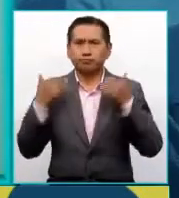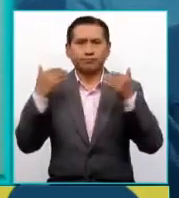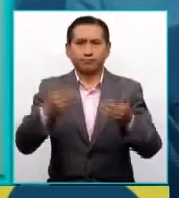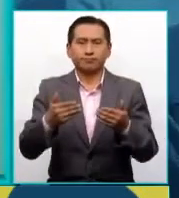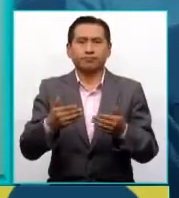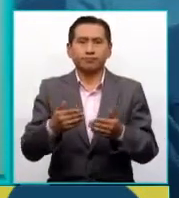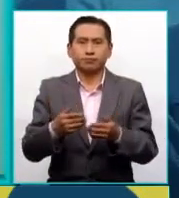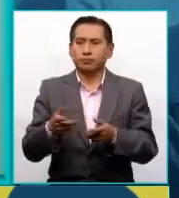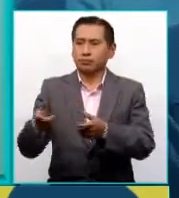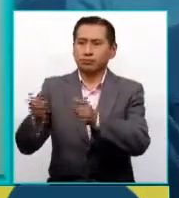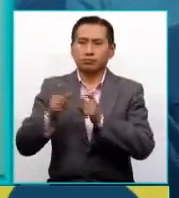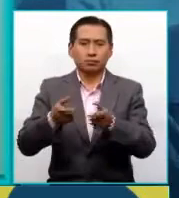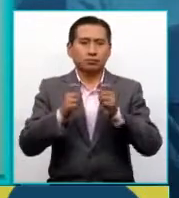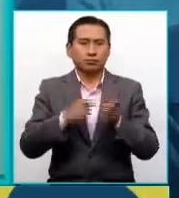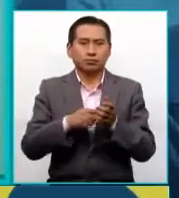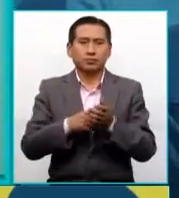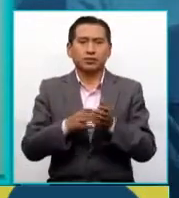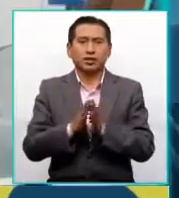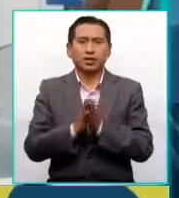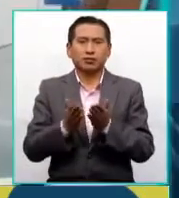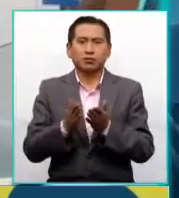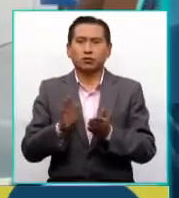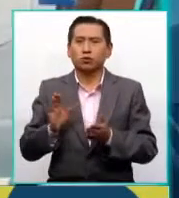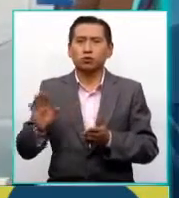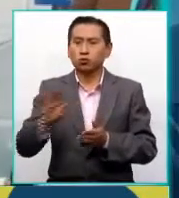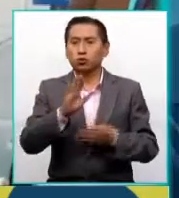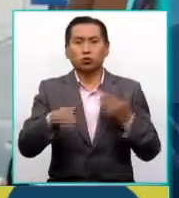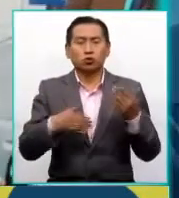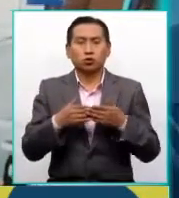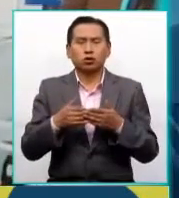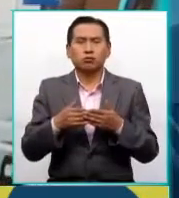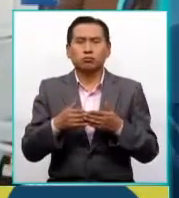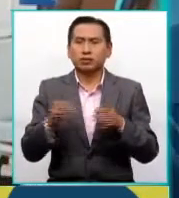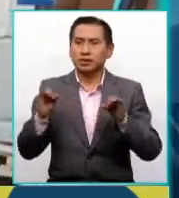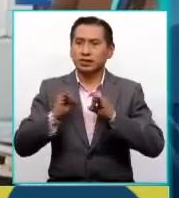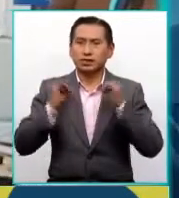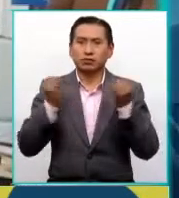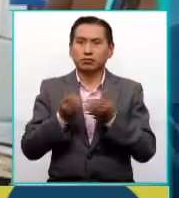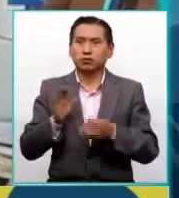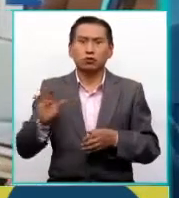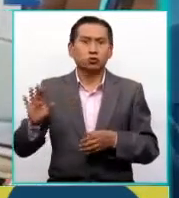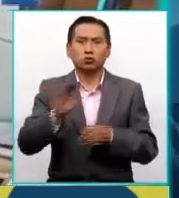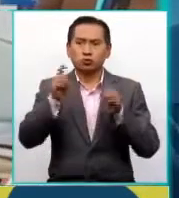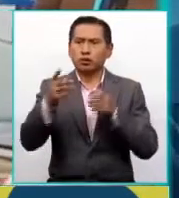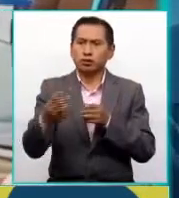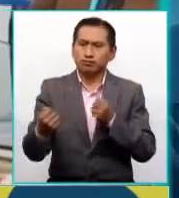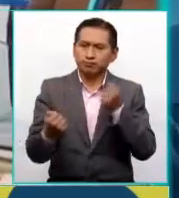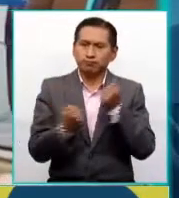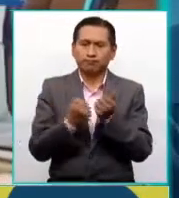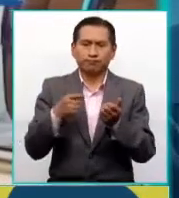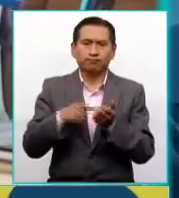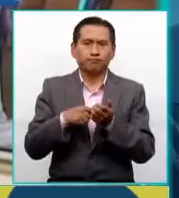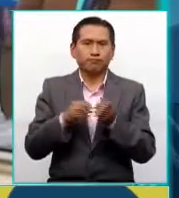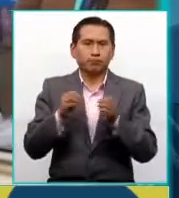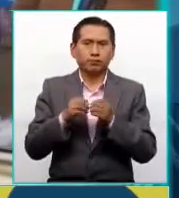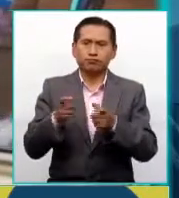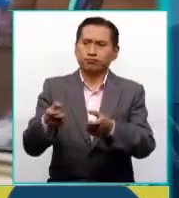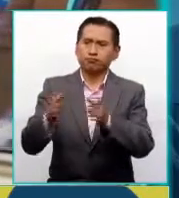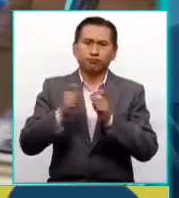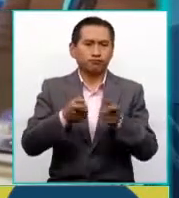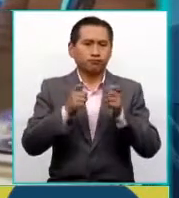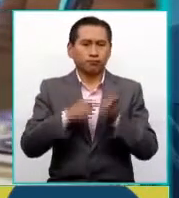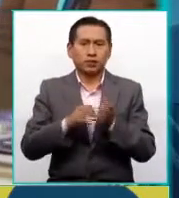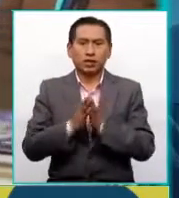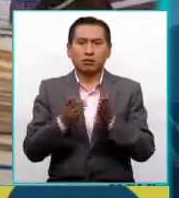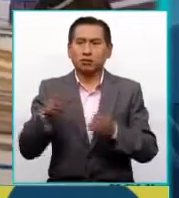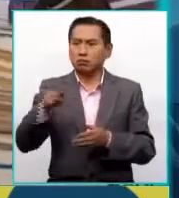la donación de libros, por eso invitamos a toda la población, a las instituciones, a que puedan sumarse a esta campaña donando libro, el libro